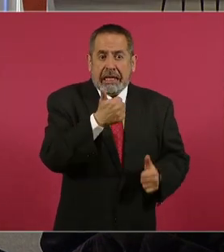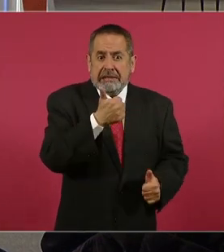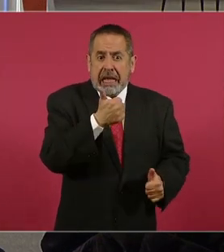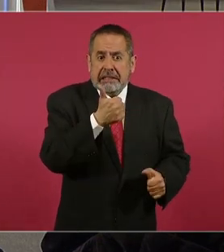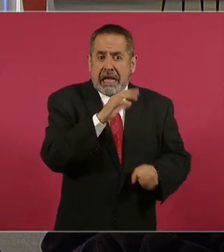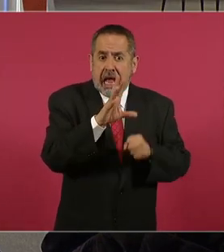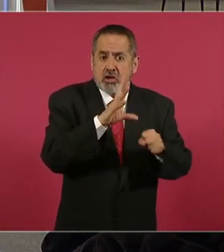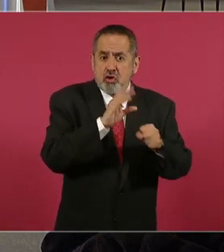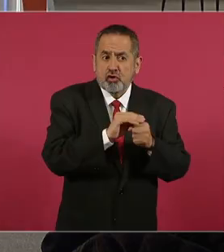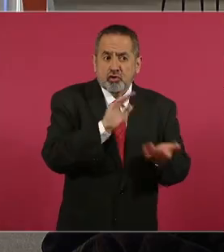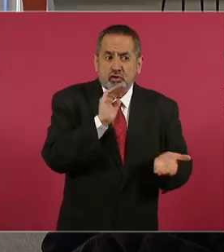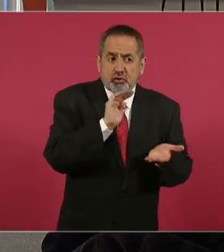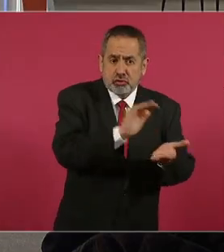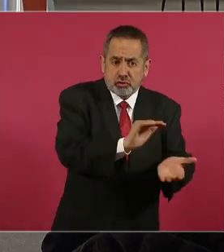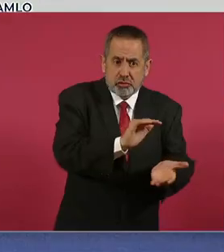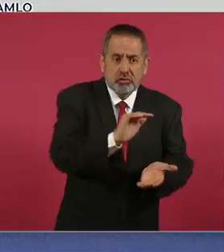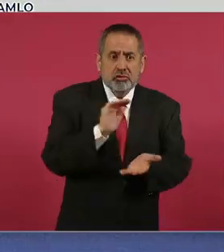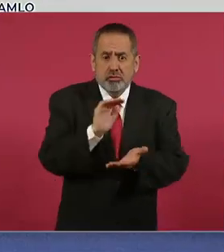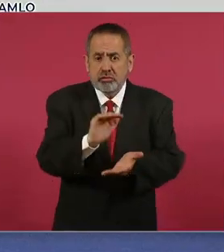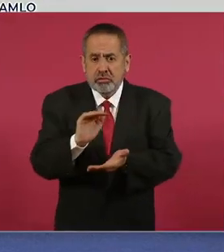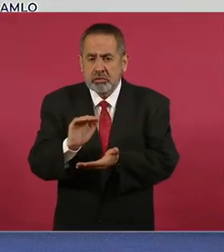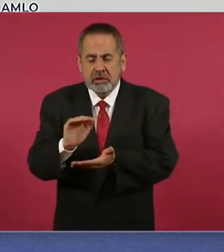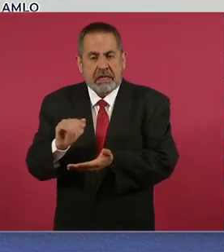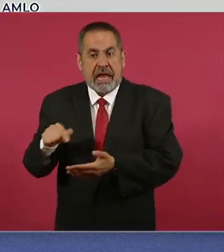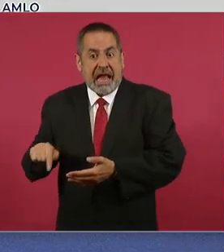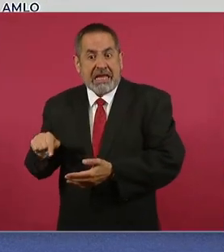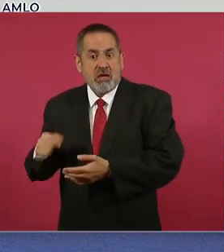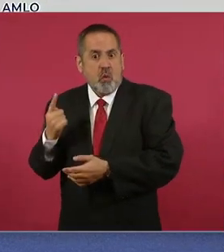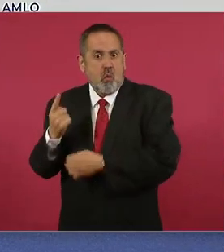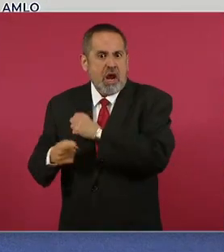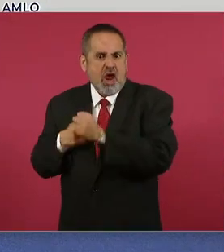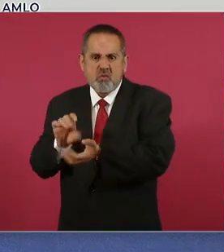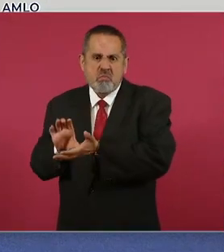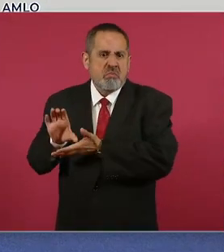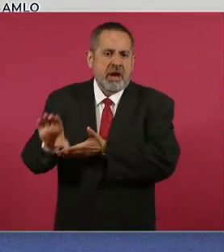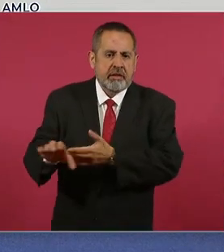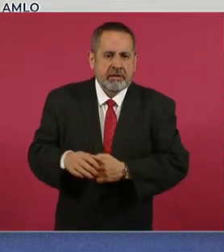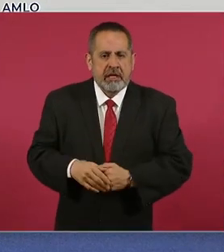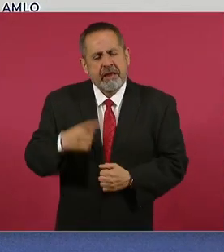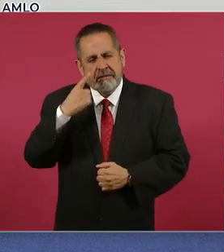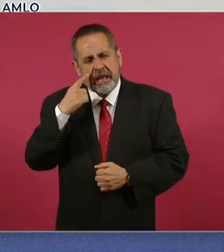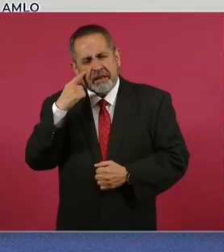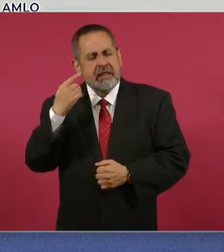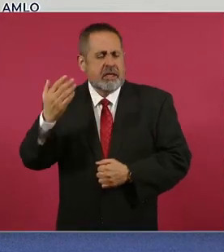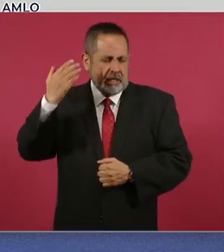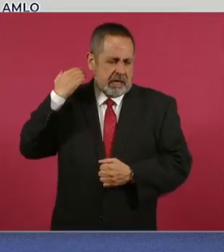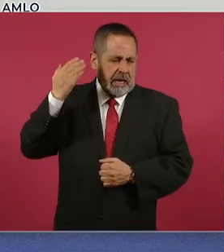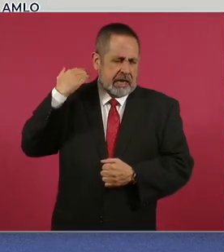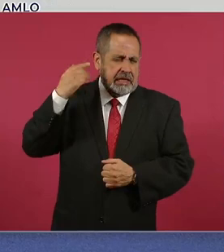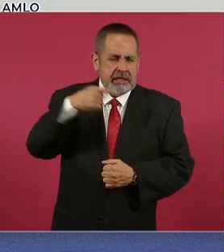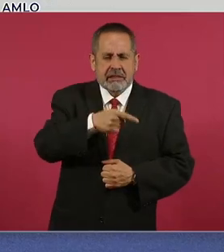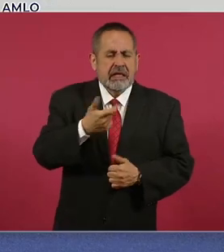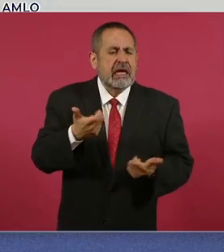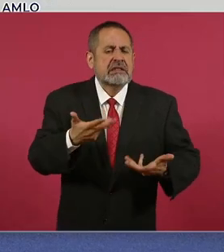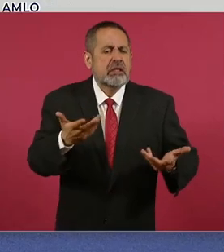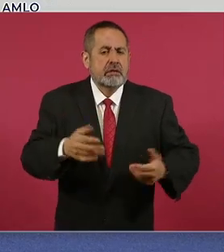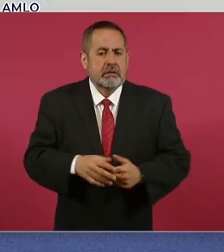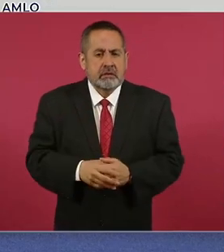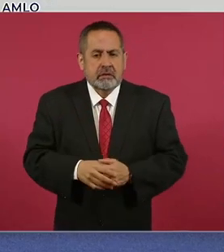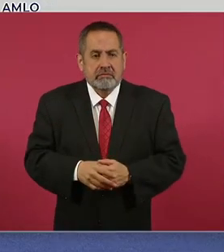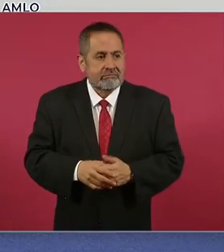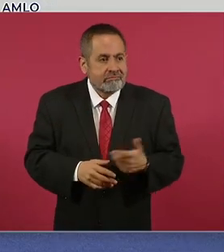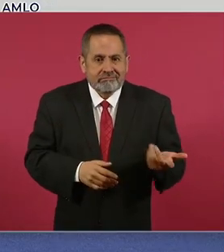a la corrupción. Miren ustedes qué hicieron en otras administraciones con este dinero. Se les cayó